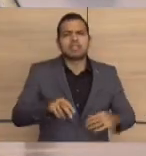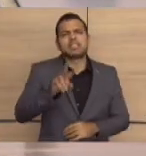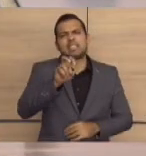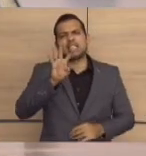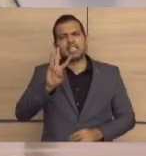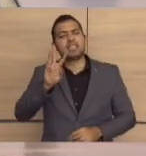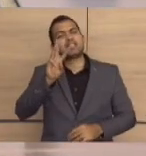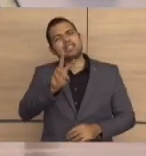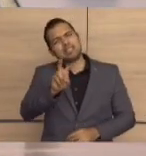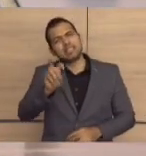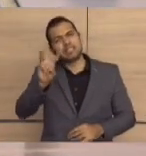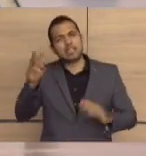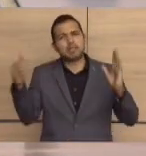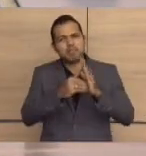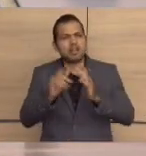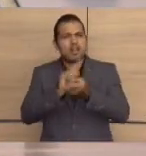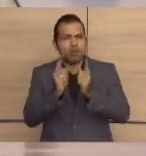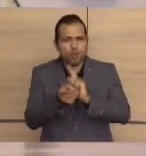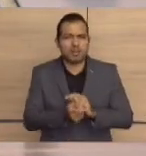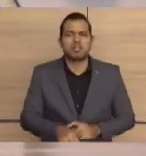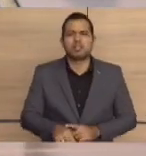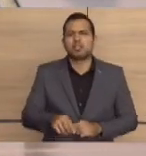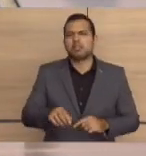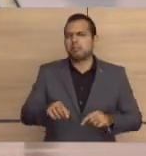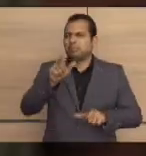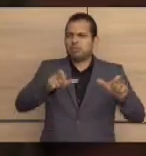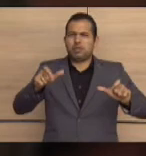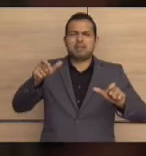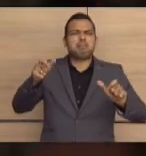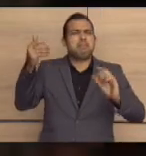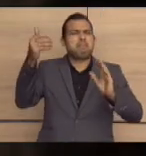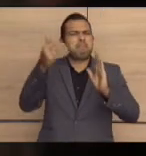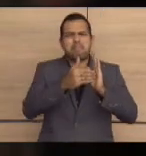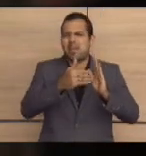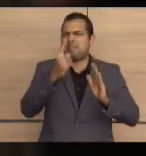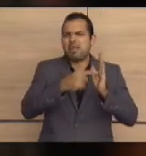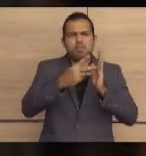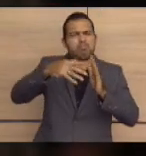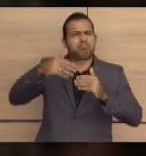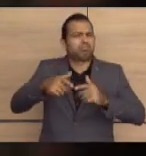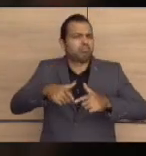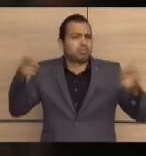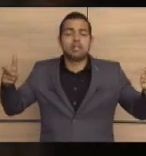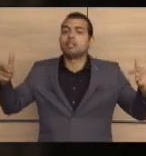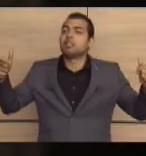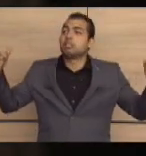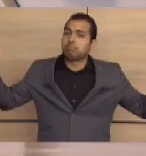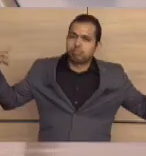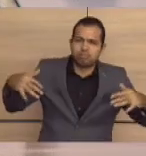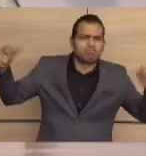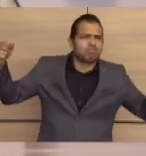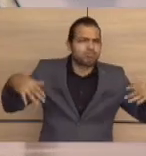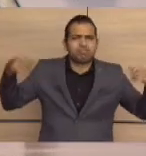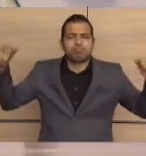1.000 maestros, maestras, directivos, docentes convocados a poner en la agenda. Ya logramos, y creo que el mensaje